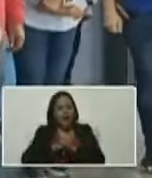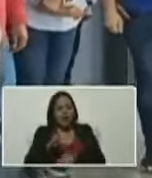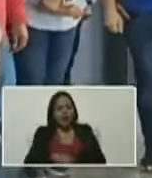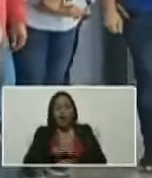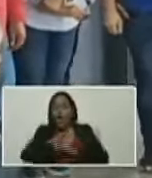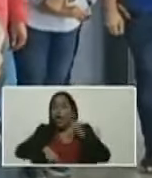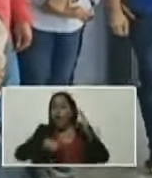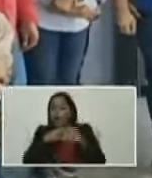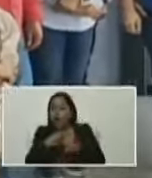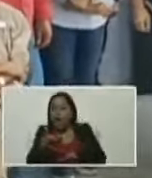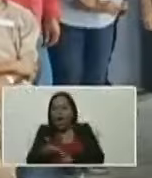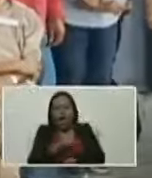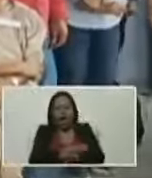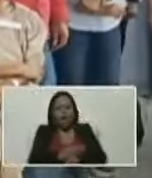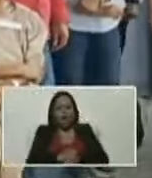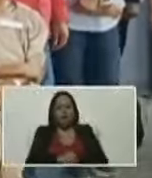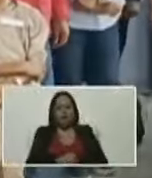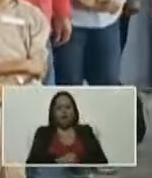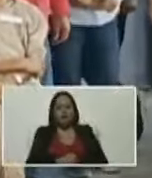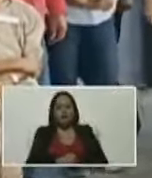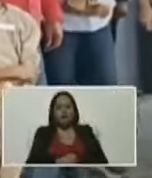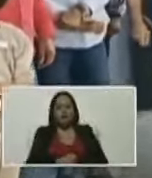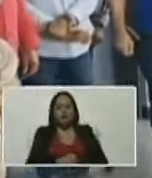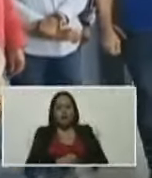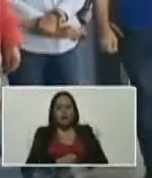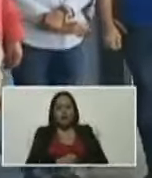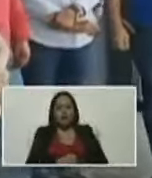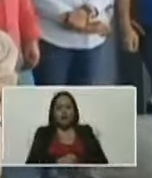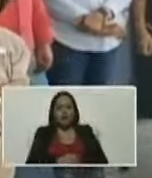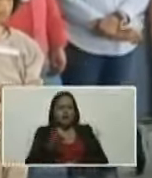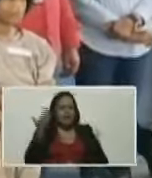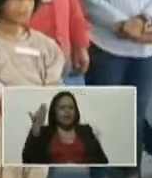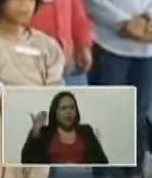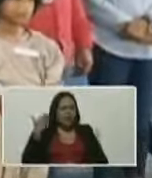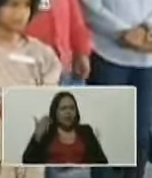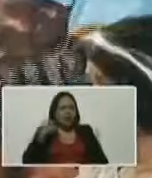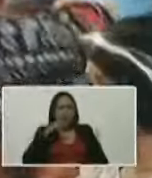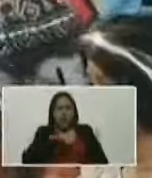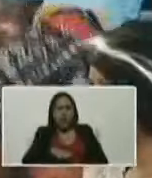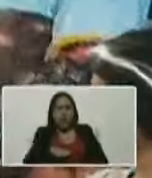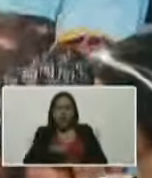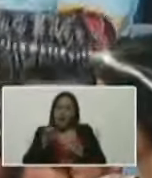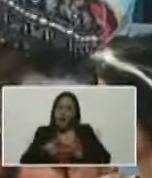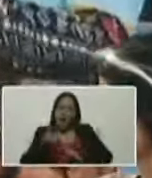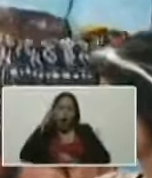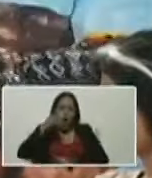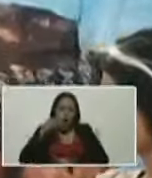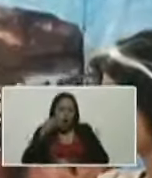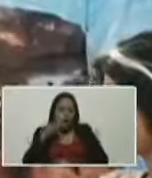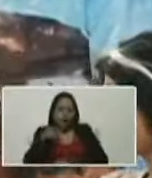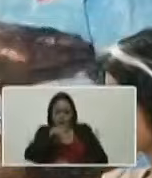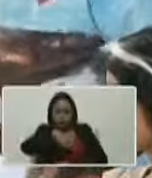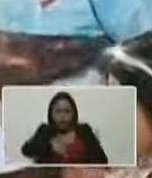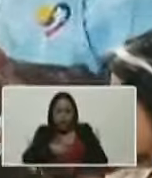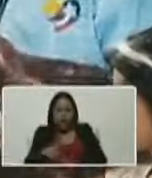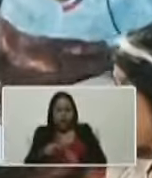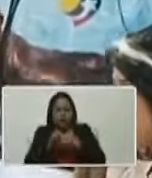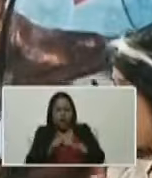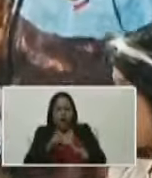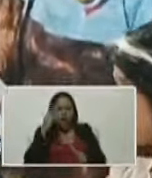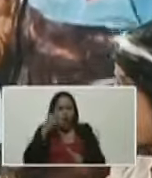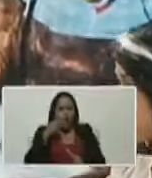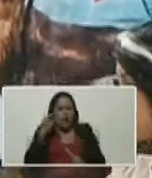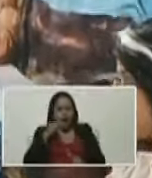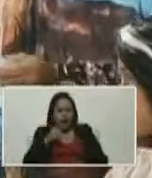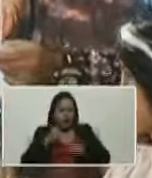nunca en la vida nuestra generación, que es un poco menos joven, pero somos jóvenes todavía, tenemos